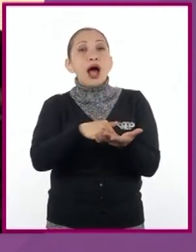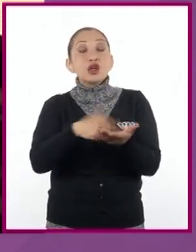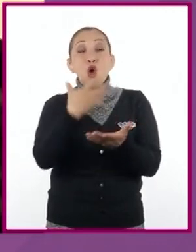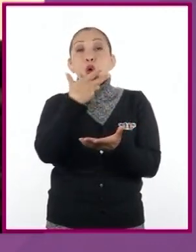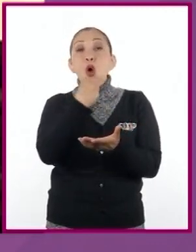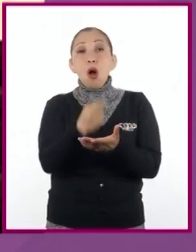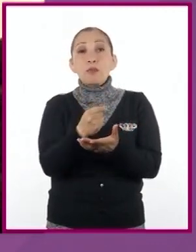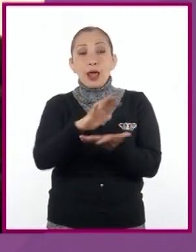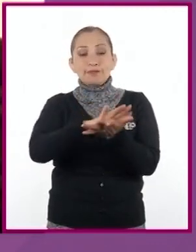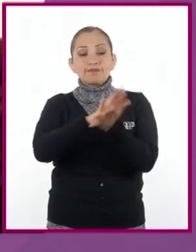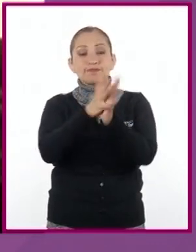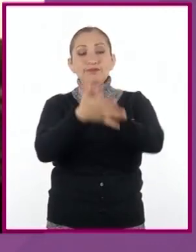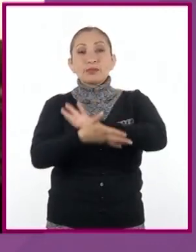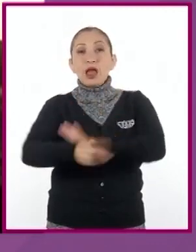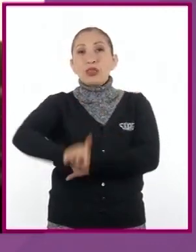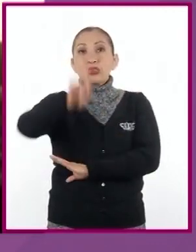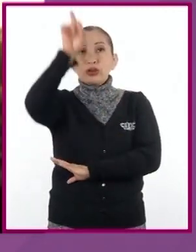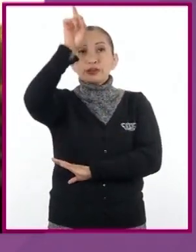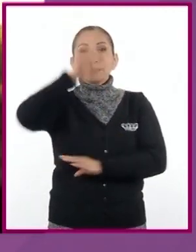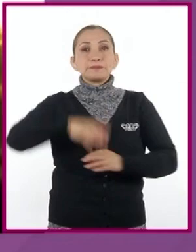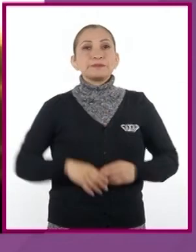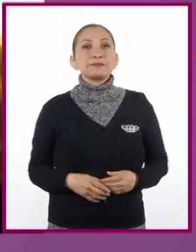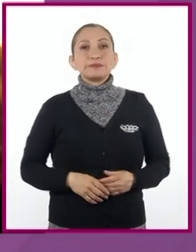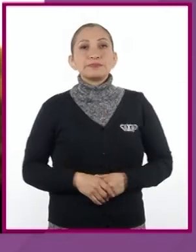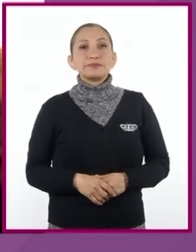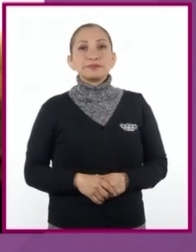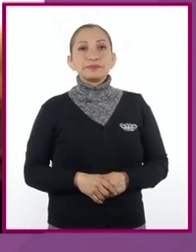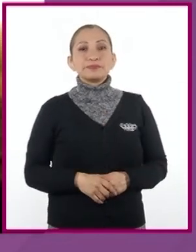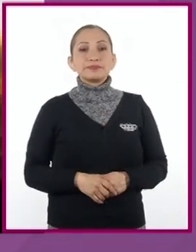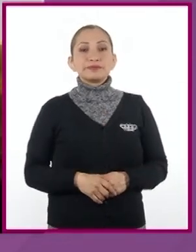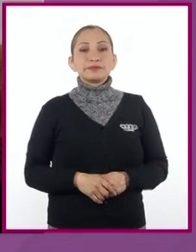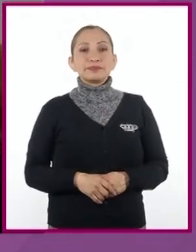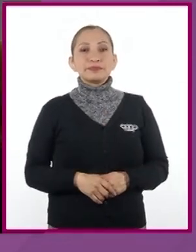hombres se convierten en dioses.